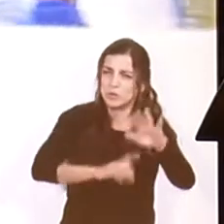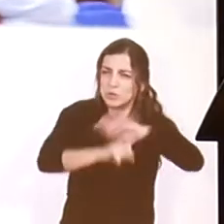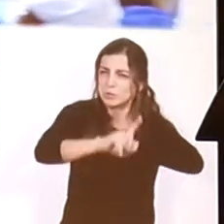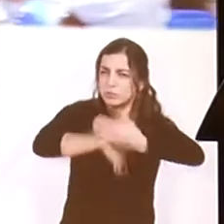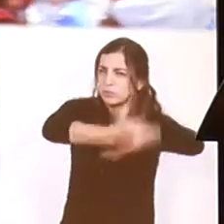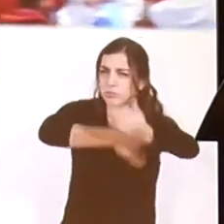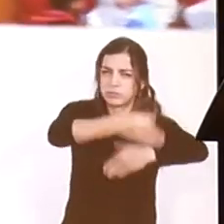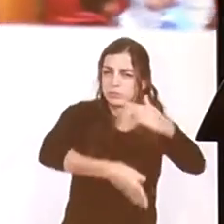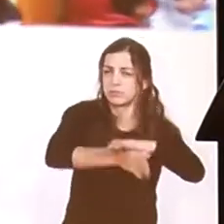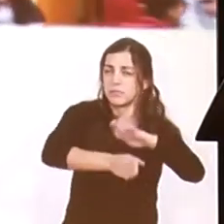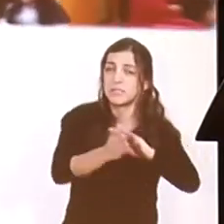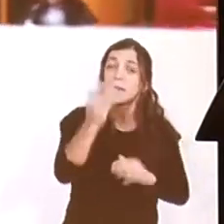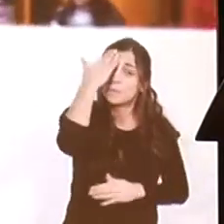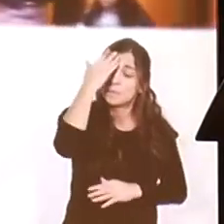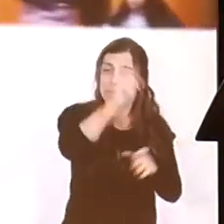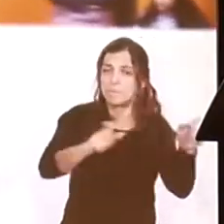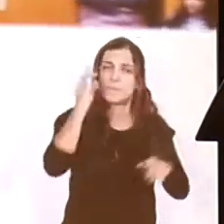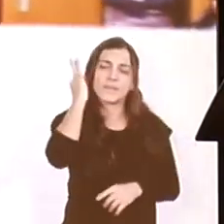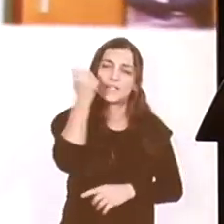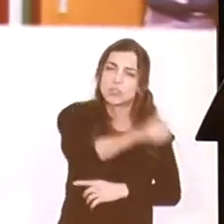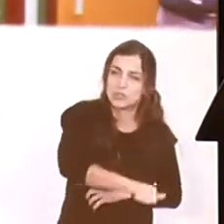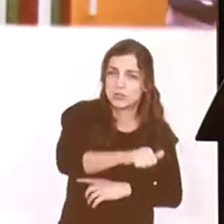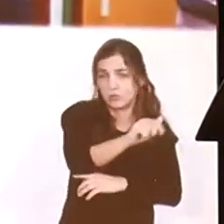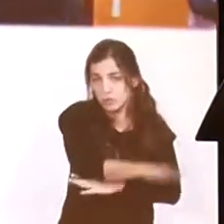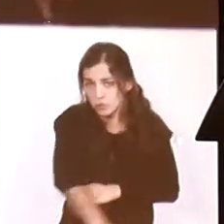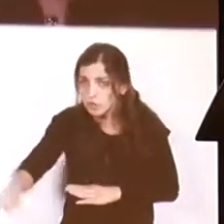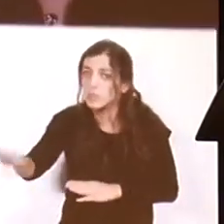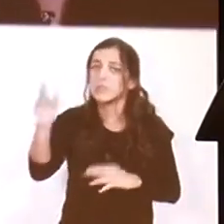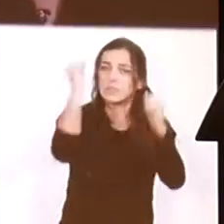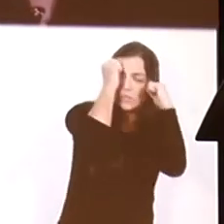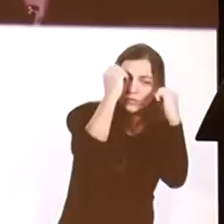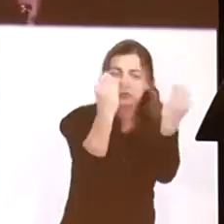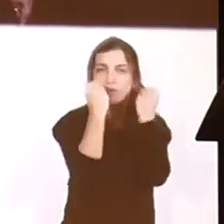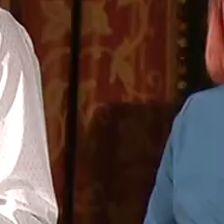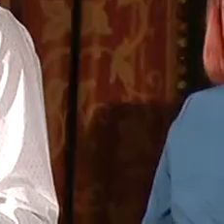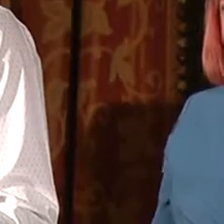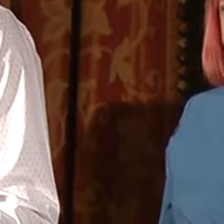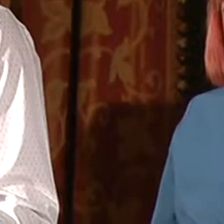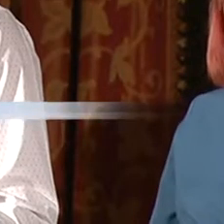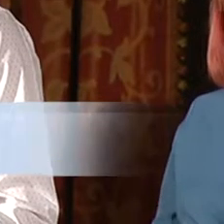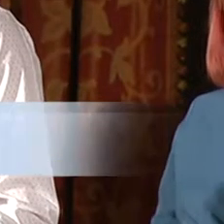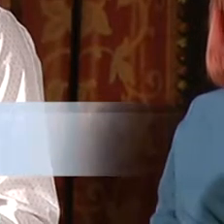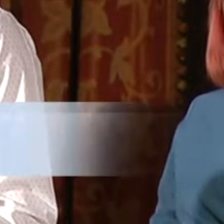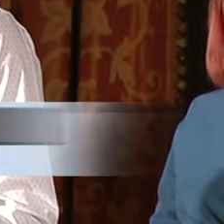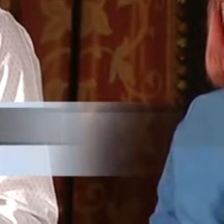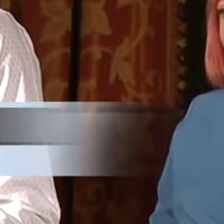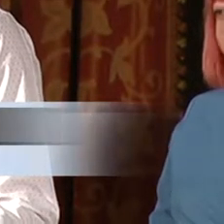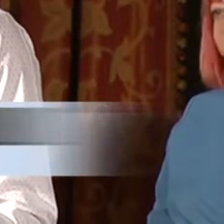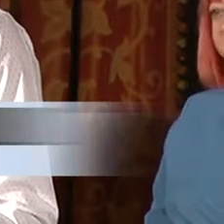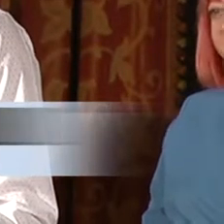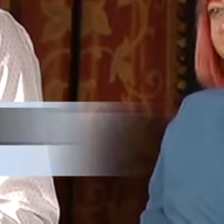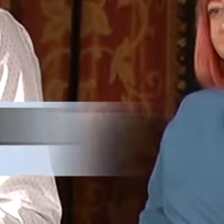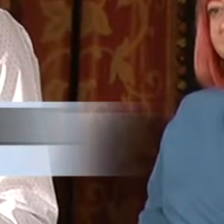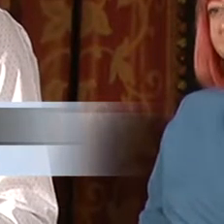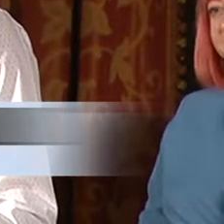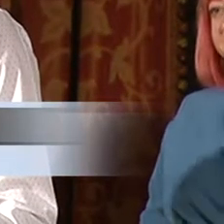Puerta de Santa María. Yo recojo este premio, pero es un premio a todos y cada uno de los que forman el Puerta de Santa María, tanto profesionales como alumnos, que al fin y al